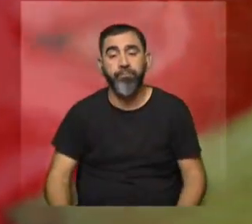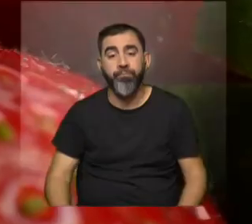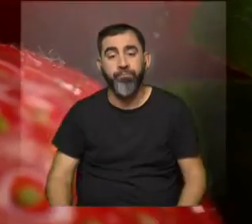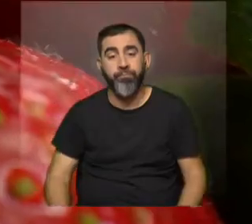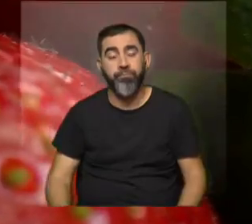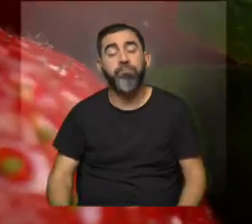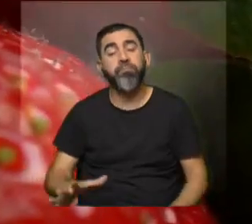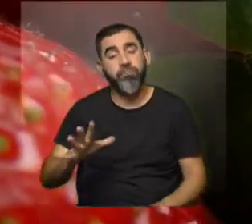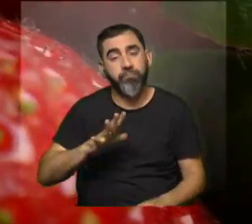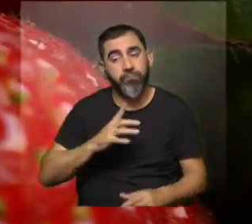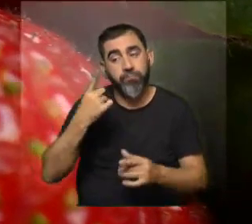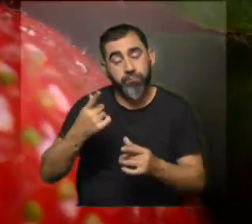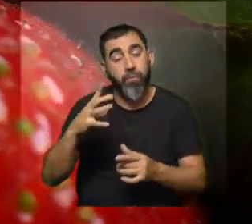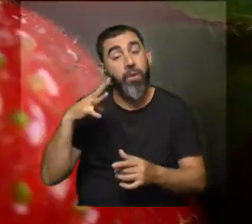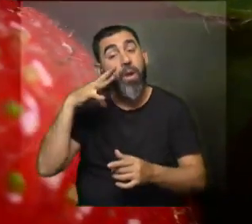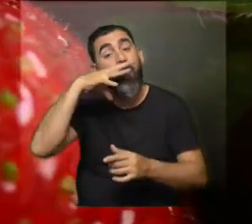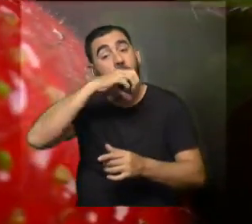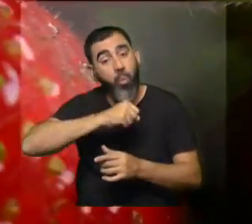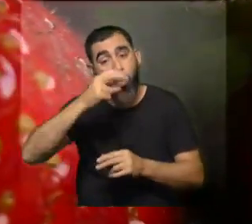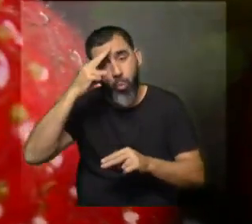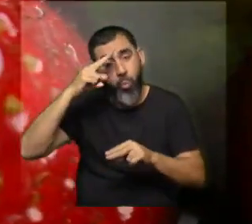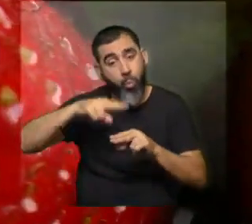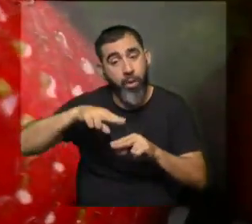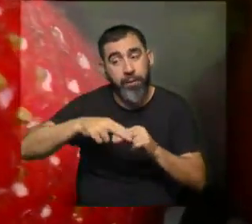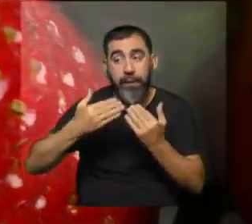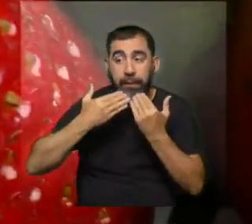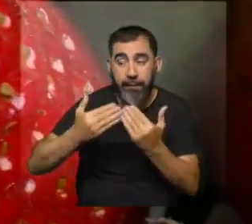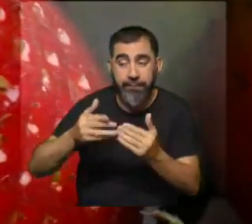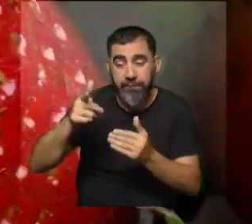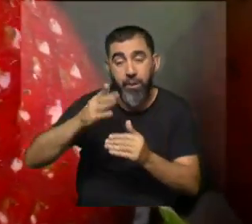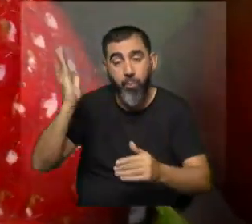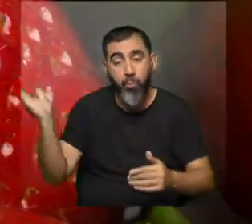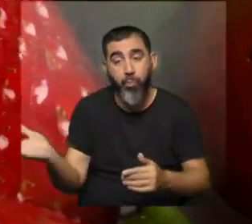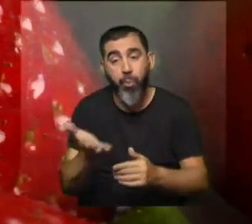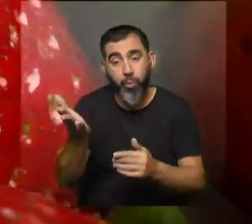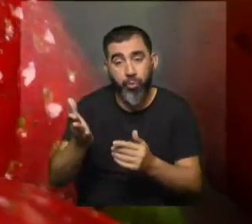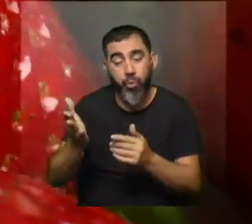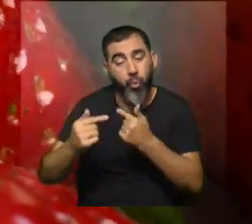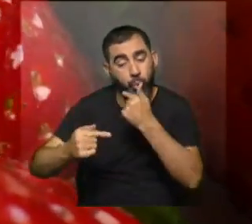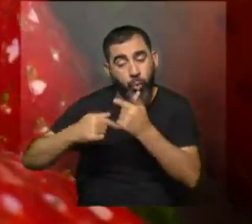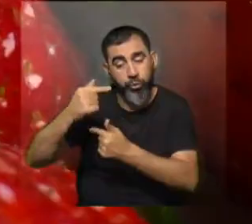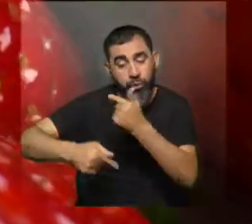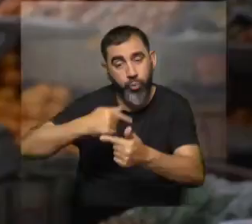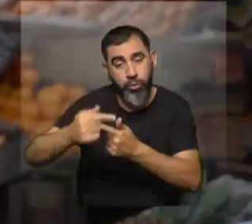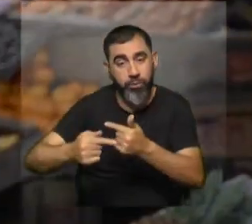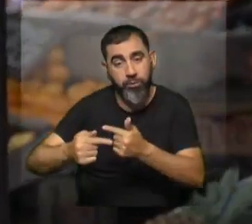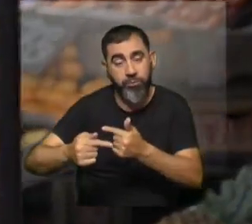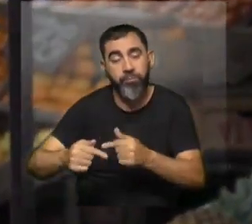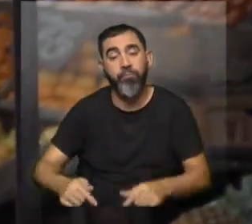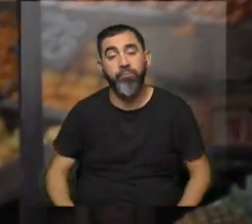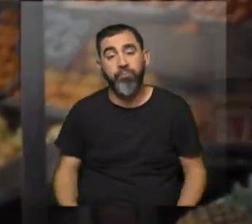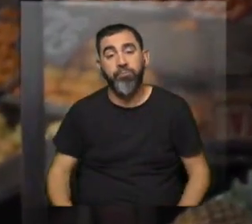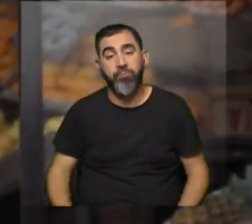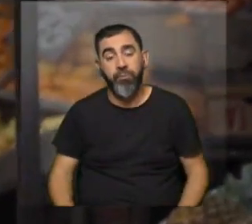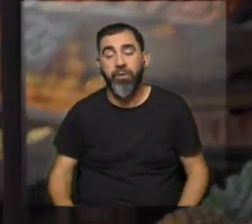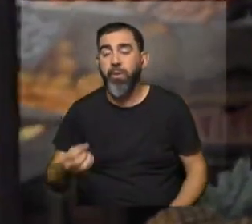una variedad tolerante a esta enfermedad. Gracias a eso la producción de frutilla pudo continuar durante estos años y se ha